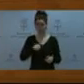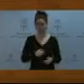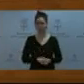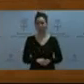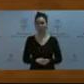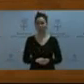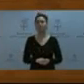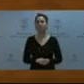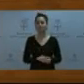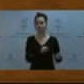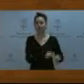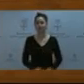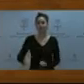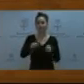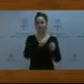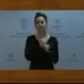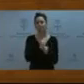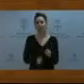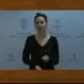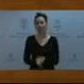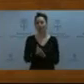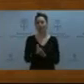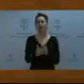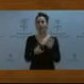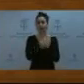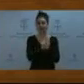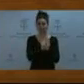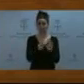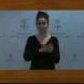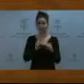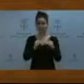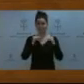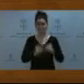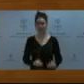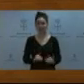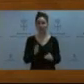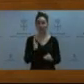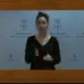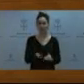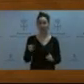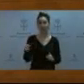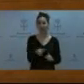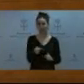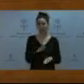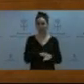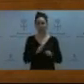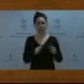es, dentro de la ley, para reducir los efectos perniciosos de esta especie sobre nuestra